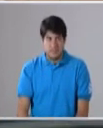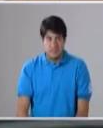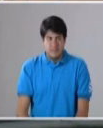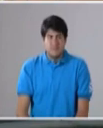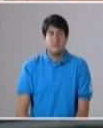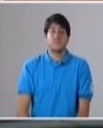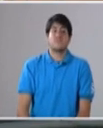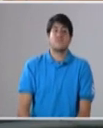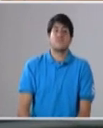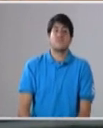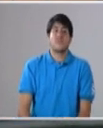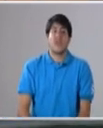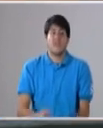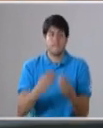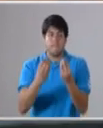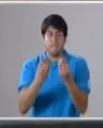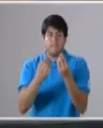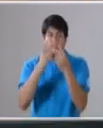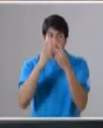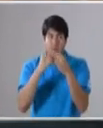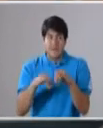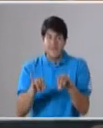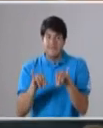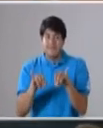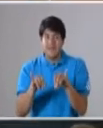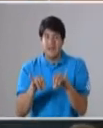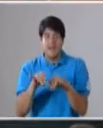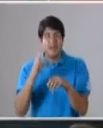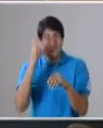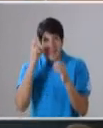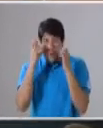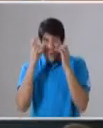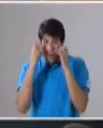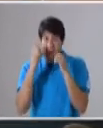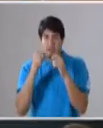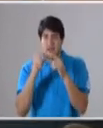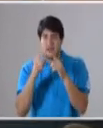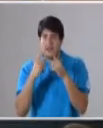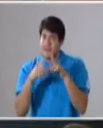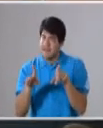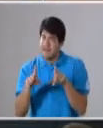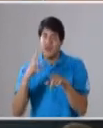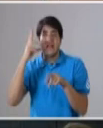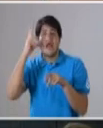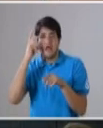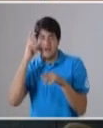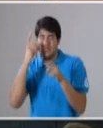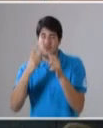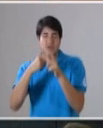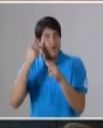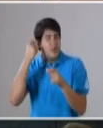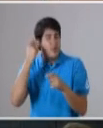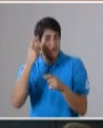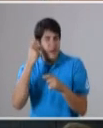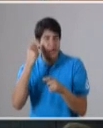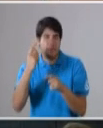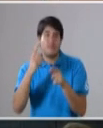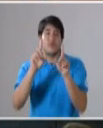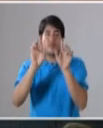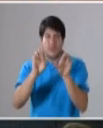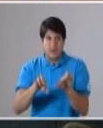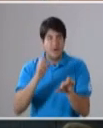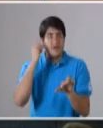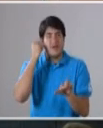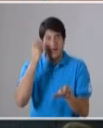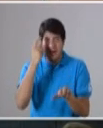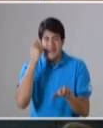es muy distinto, pues, el oír a escuchar. Entonces, los que escuchan,